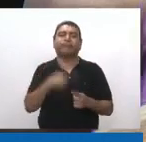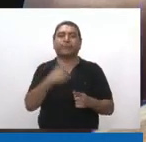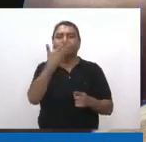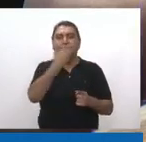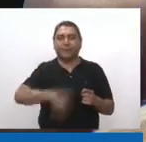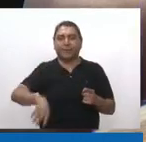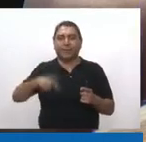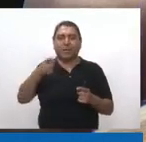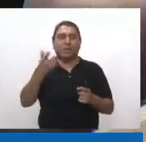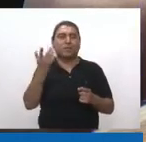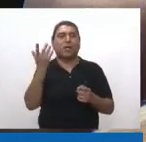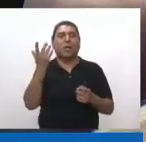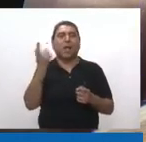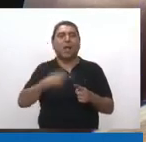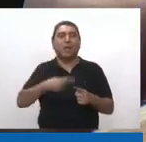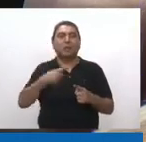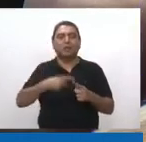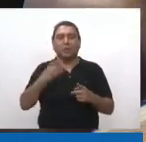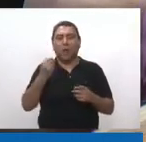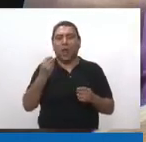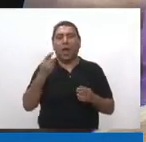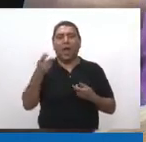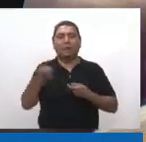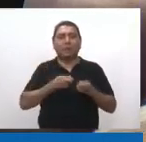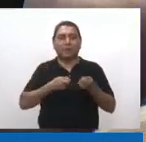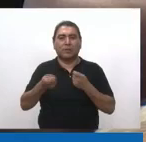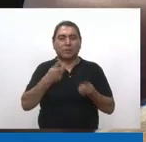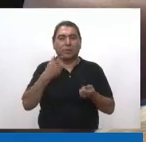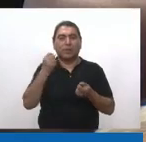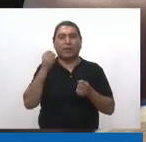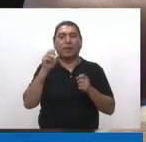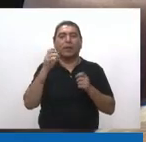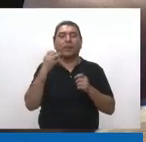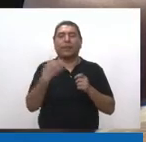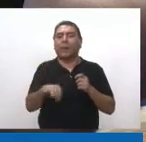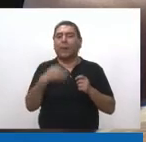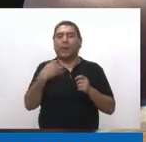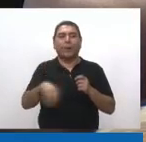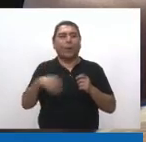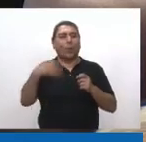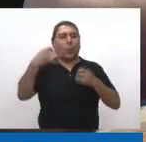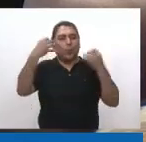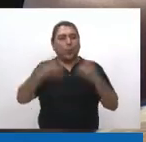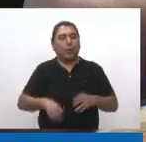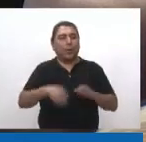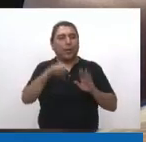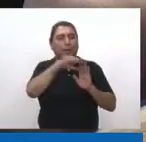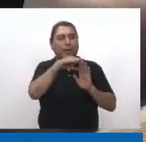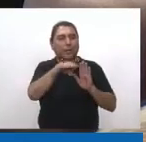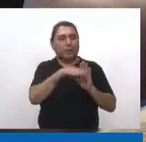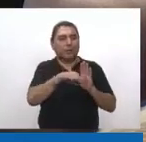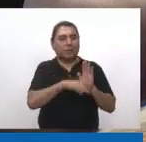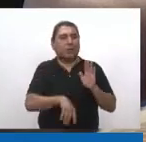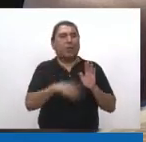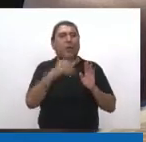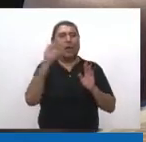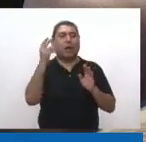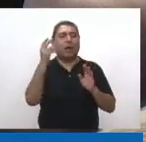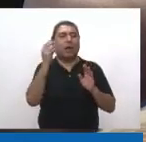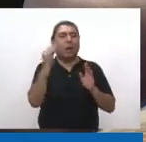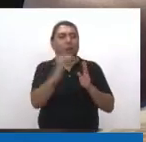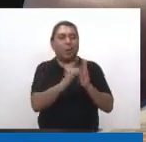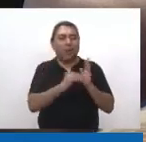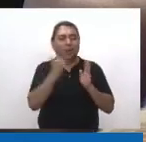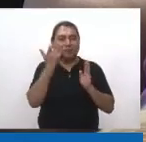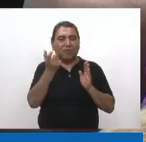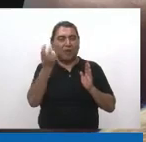que es un acto administrativo, esté ahí amparado dentro del 99.3, debe cumplir con los requisitos que están enumerados en el 99.3 y